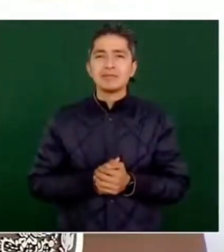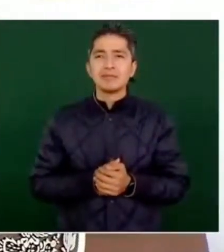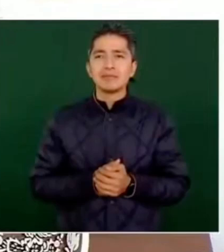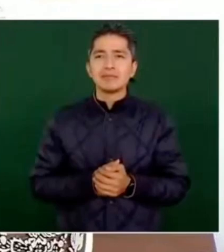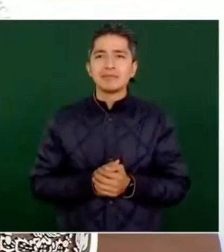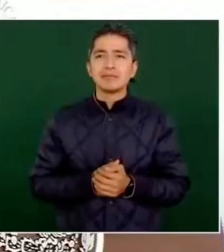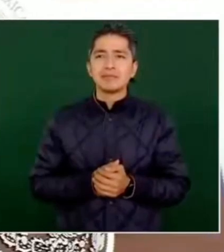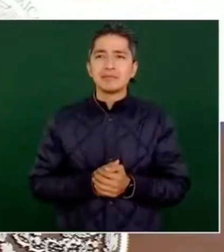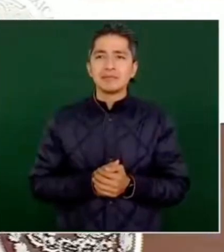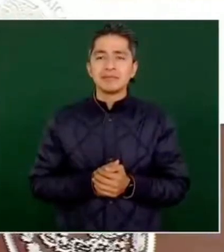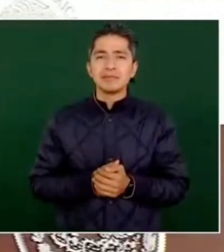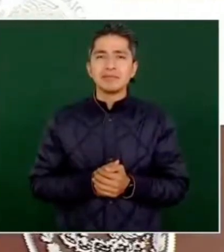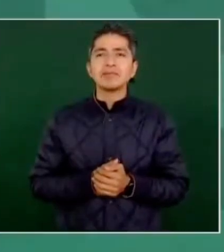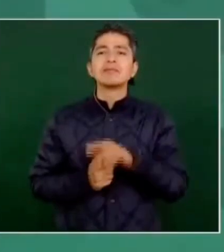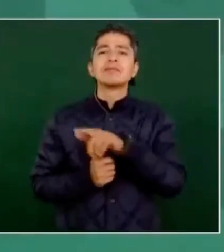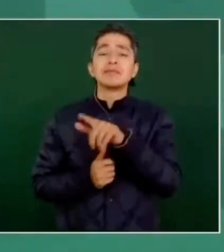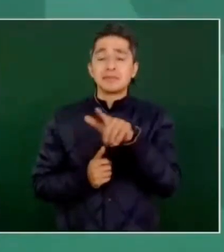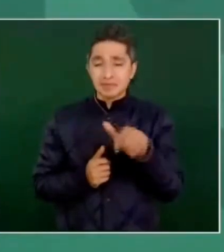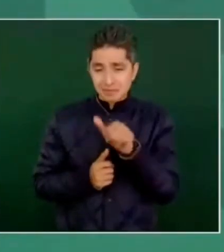luego,